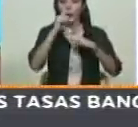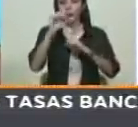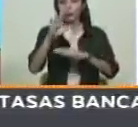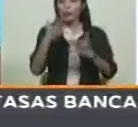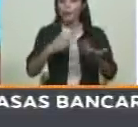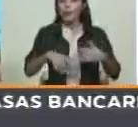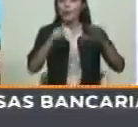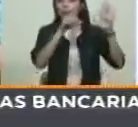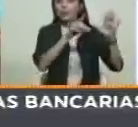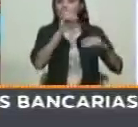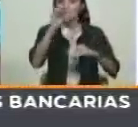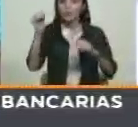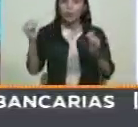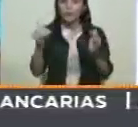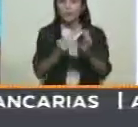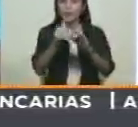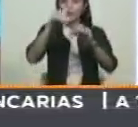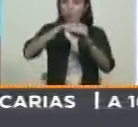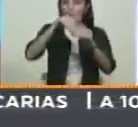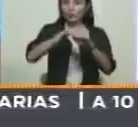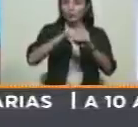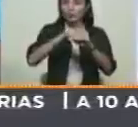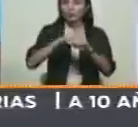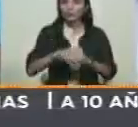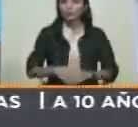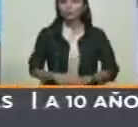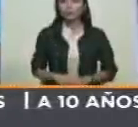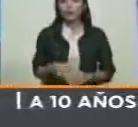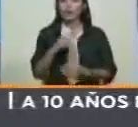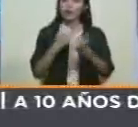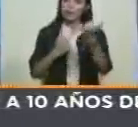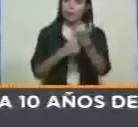600.000 votos del pueblo combatiente